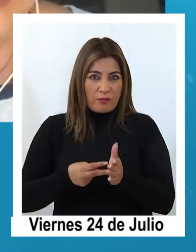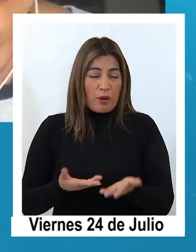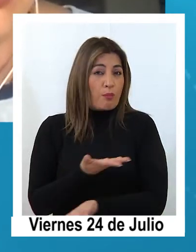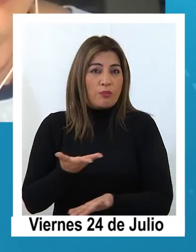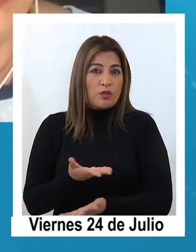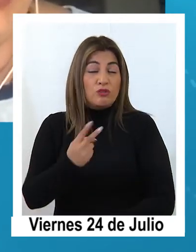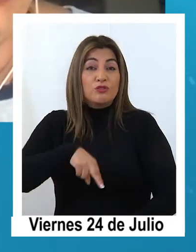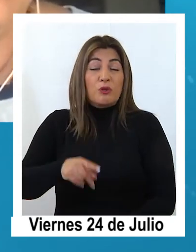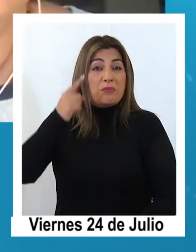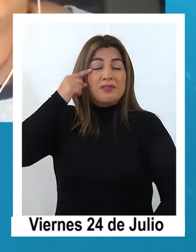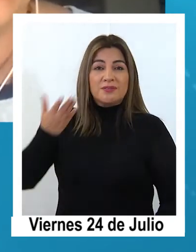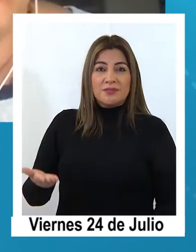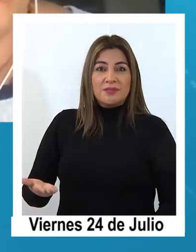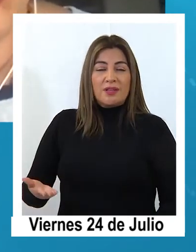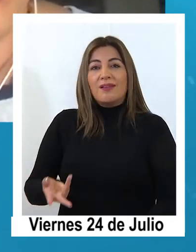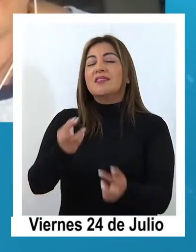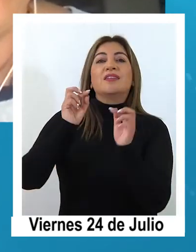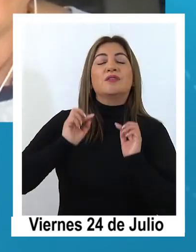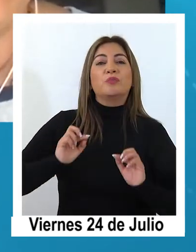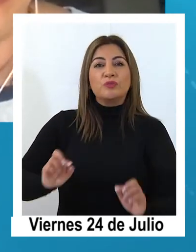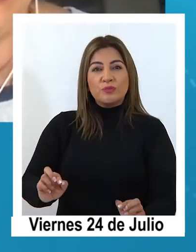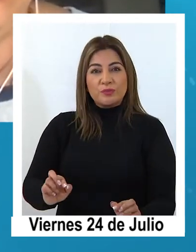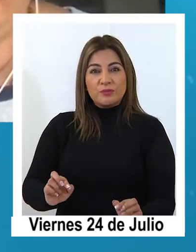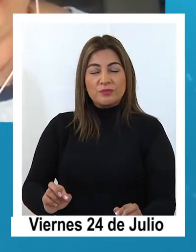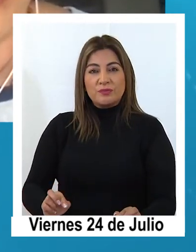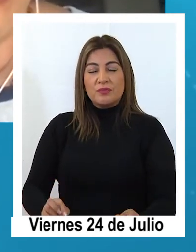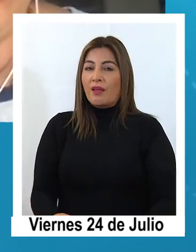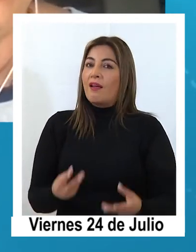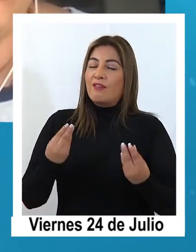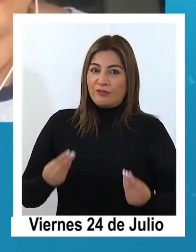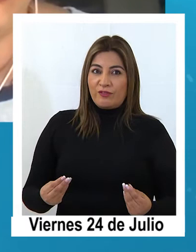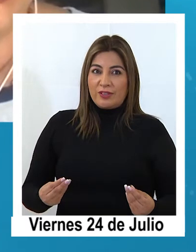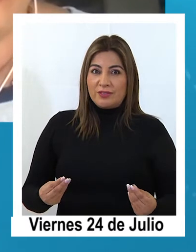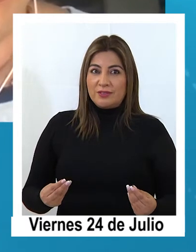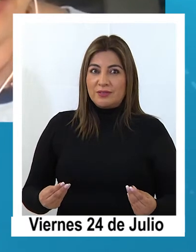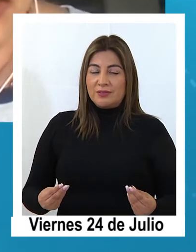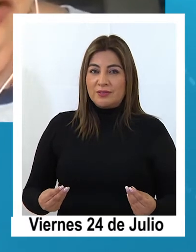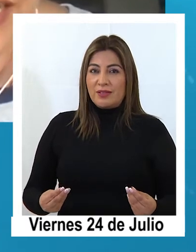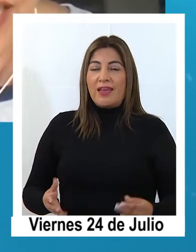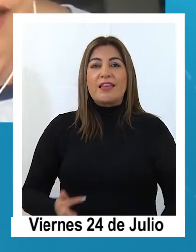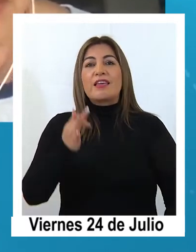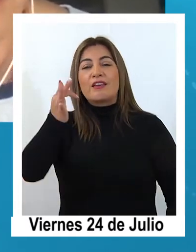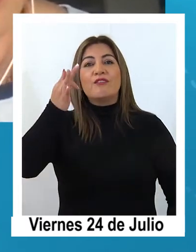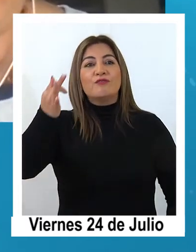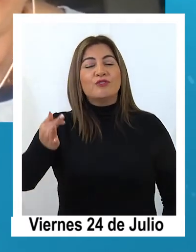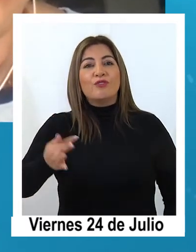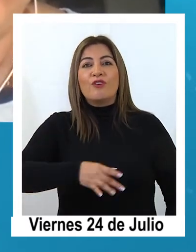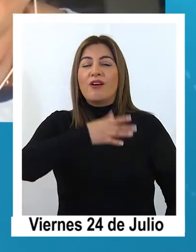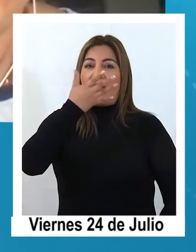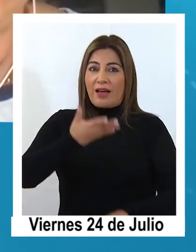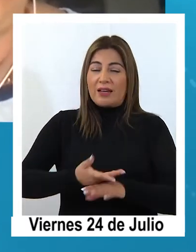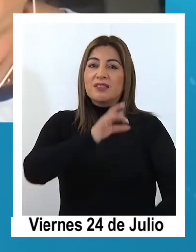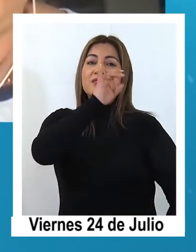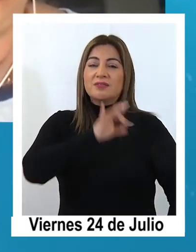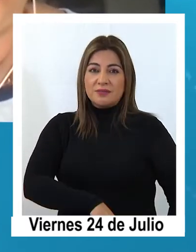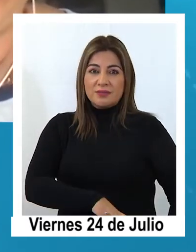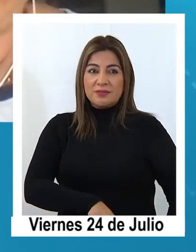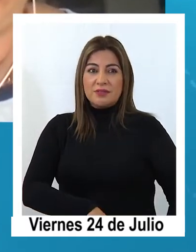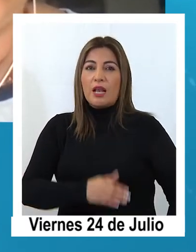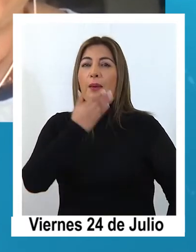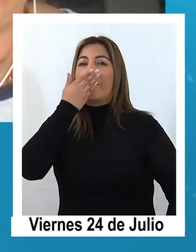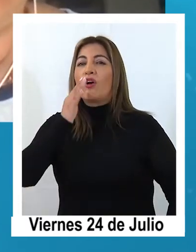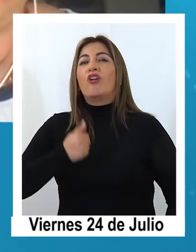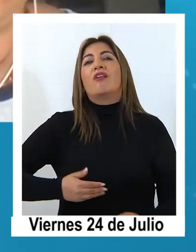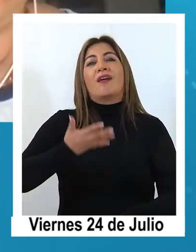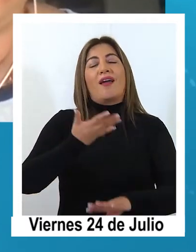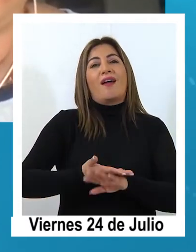¿Qué debemos esperar? Que las oportunidades sean buenas y que los escenarios que se abran para el país sean mejores que